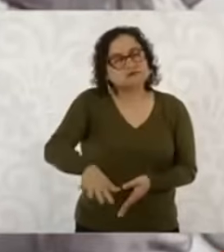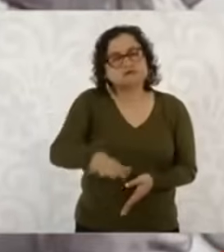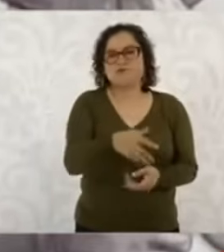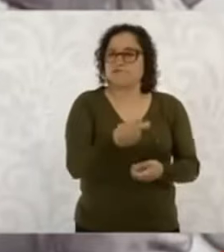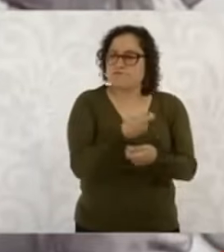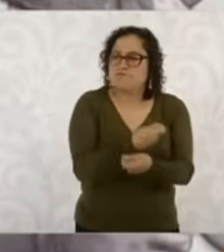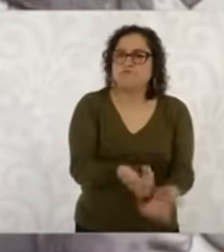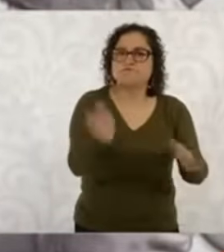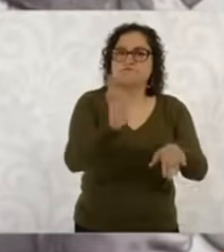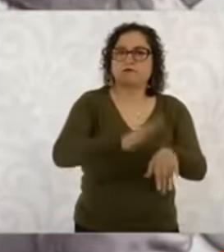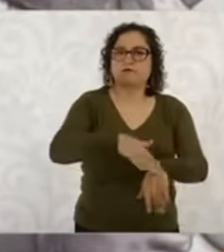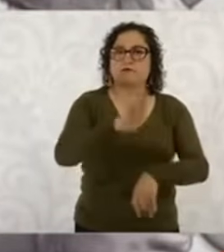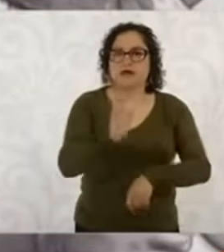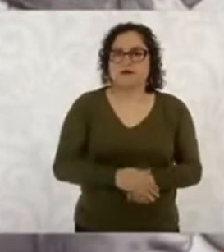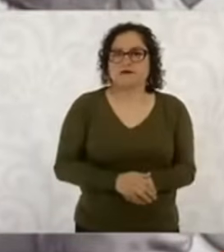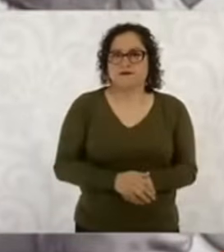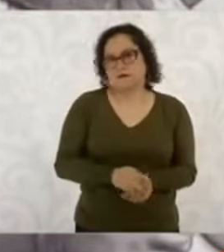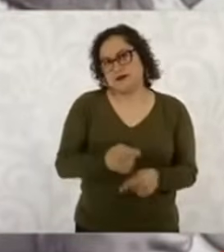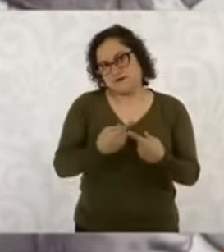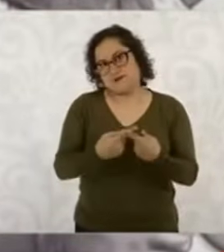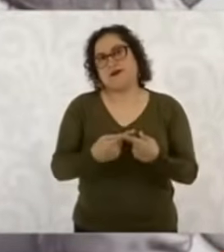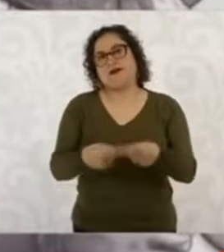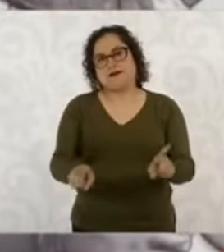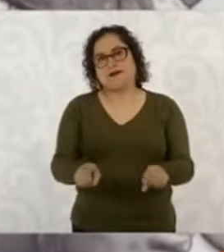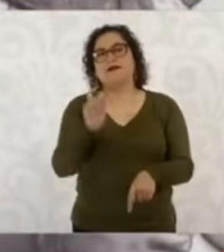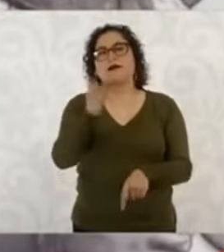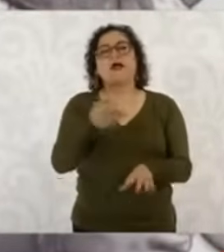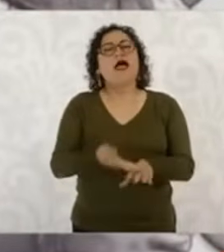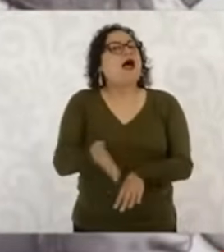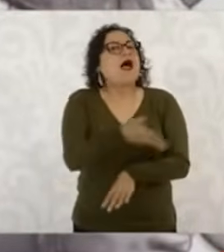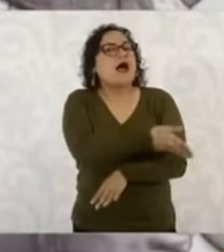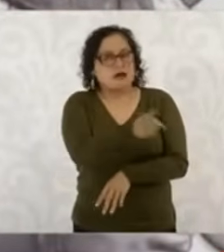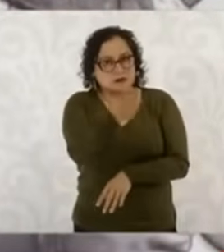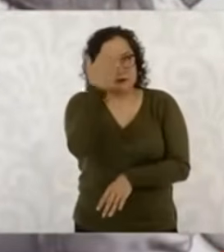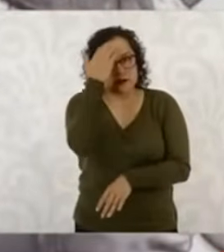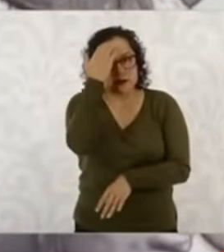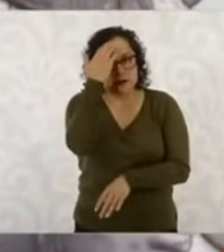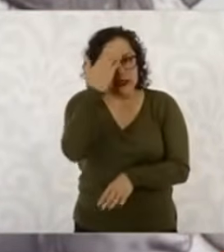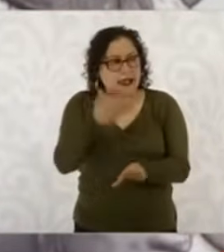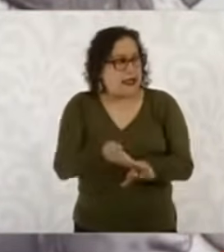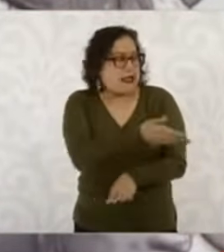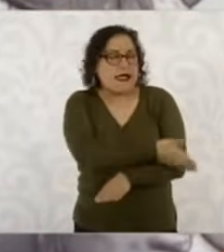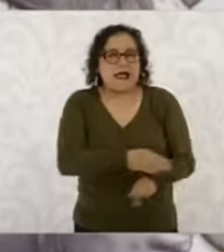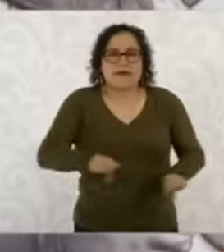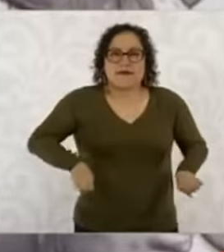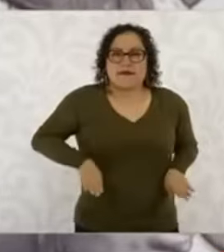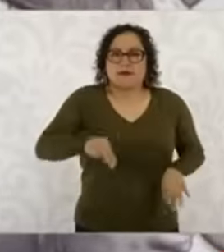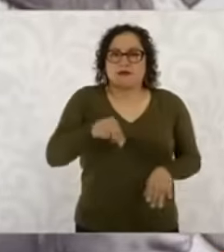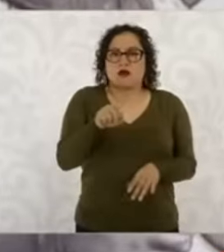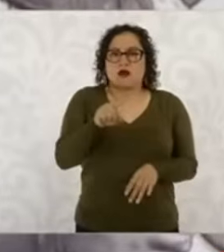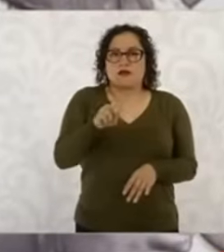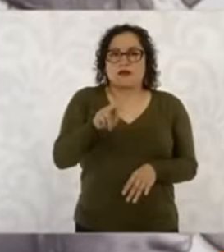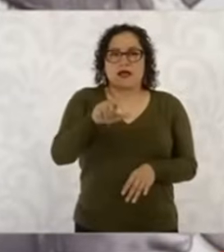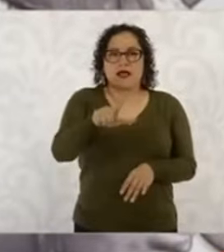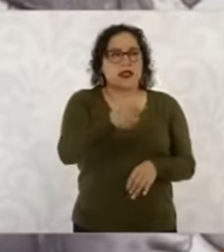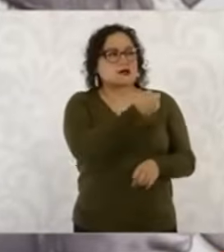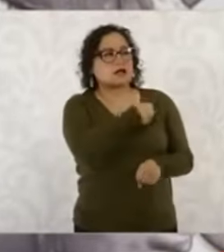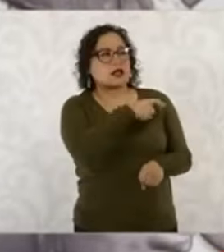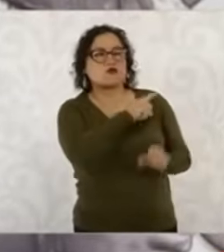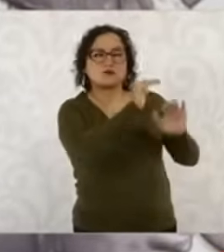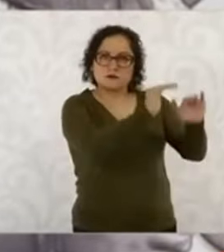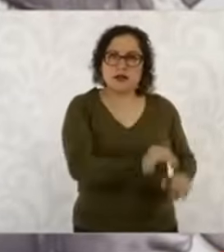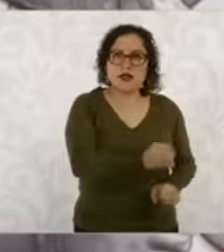periodo neoliberal disminuían educación, salud, porque los consideraban gasto, no inversiones. Ahora